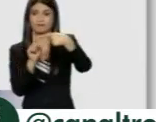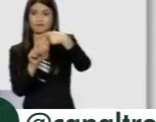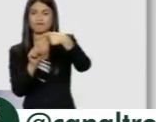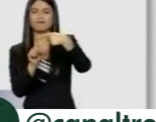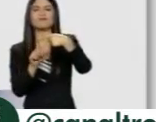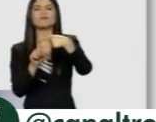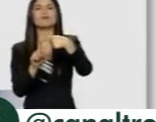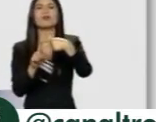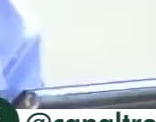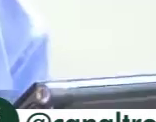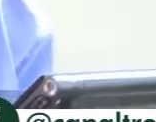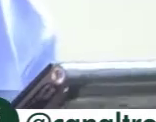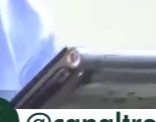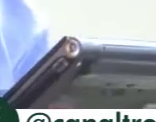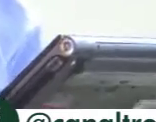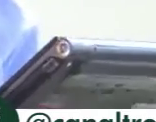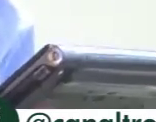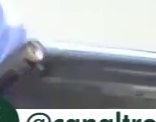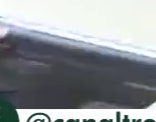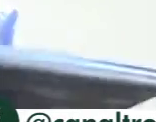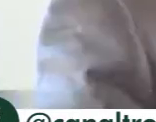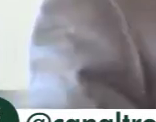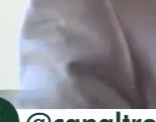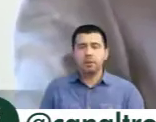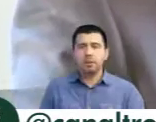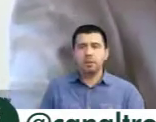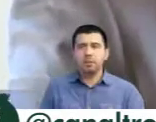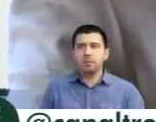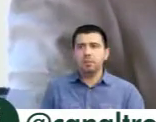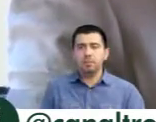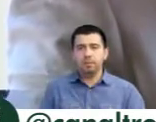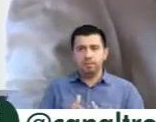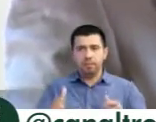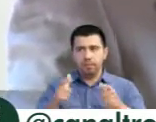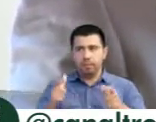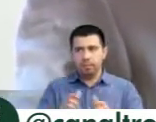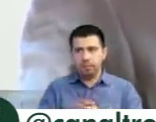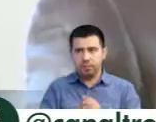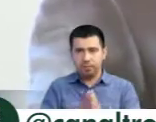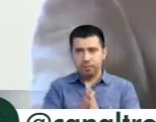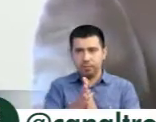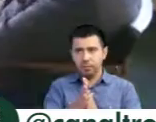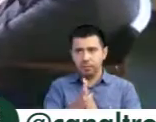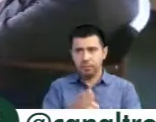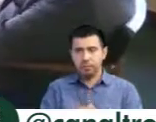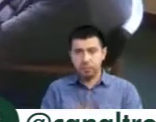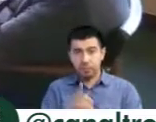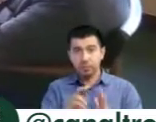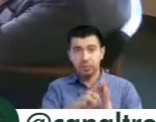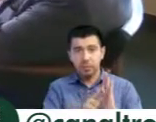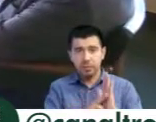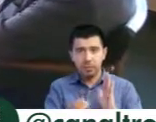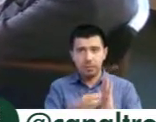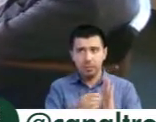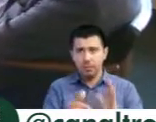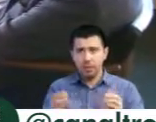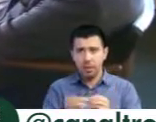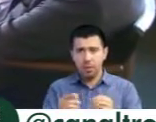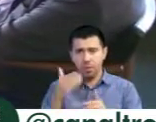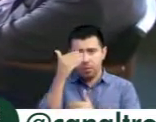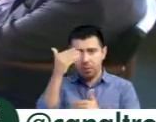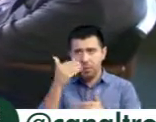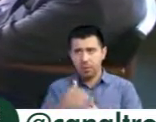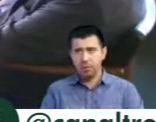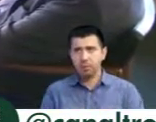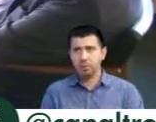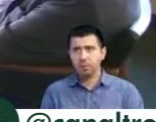manera contundente que será el Congreso de la República la vía a través de la cual se refrendará este nuevo acuerdo con las FARC.